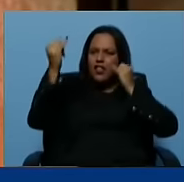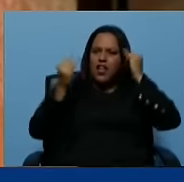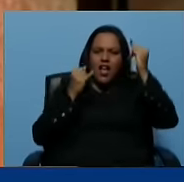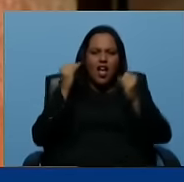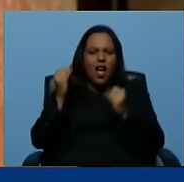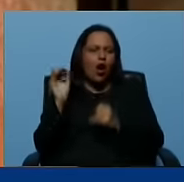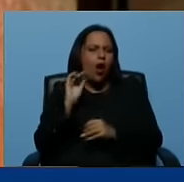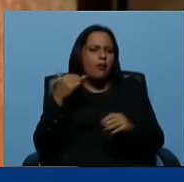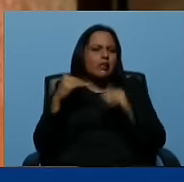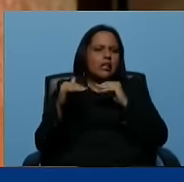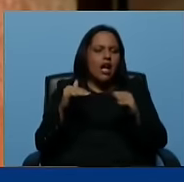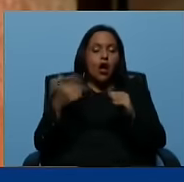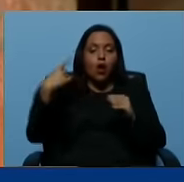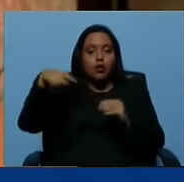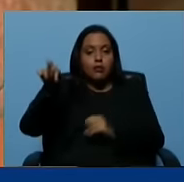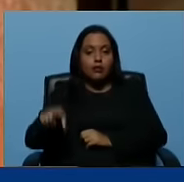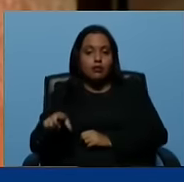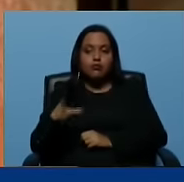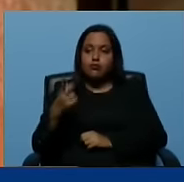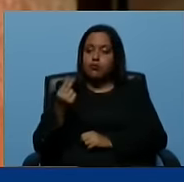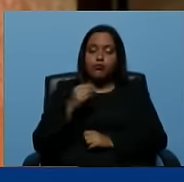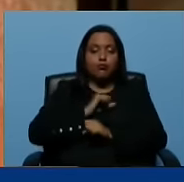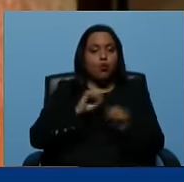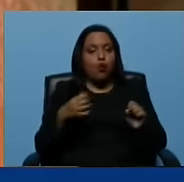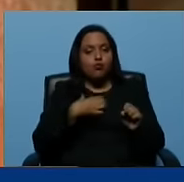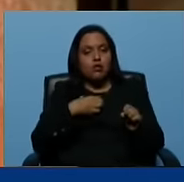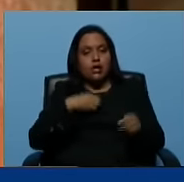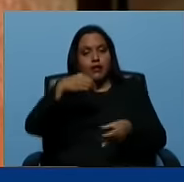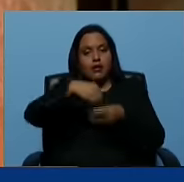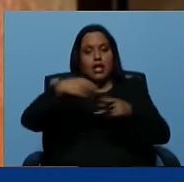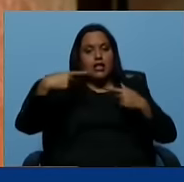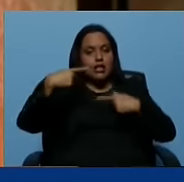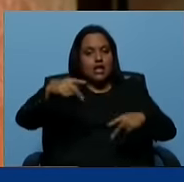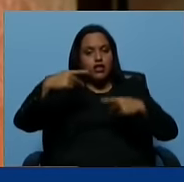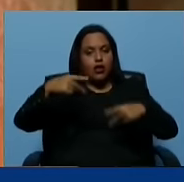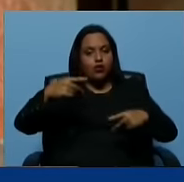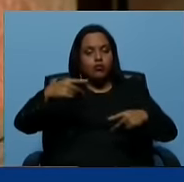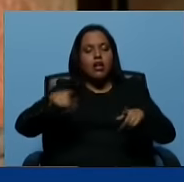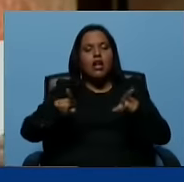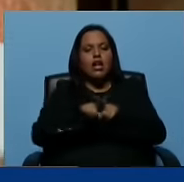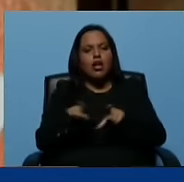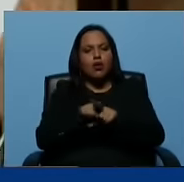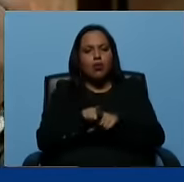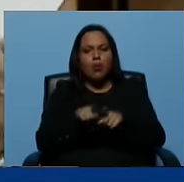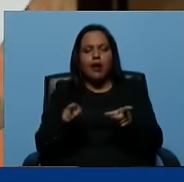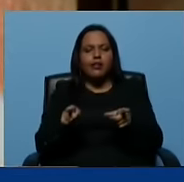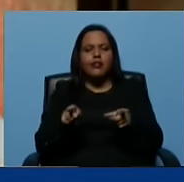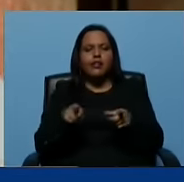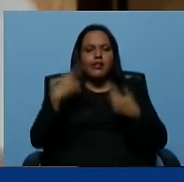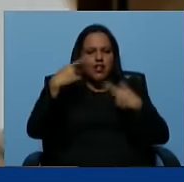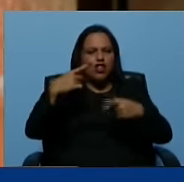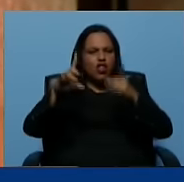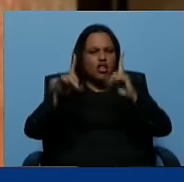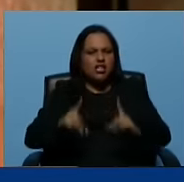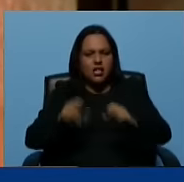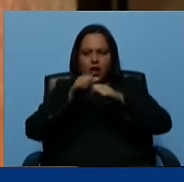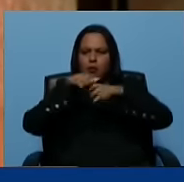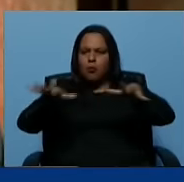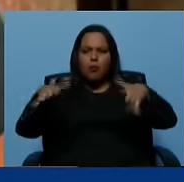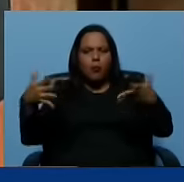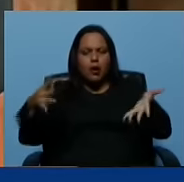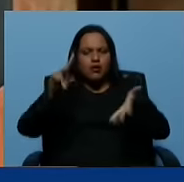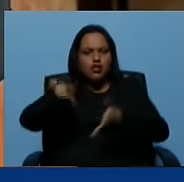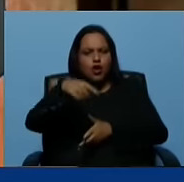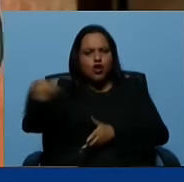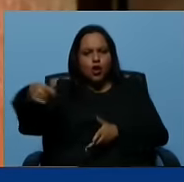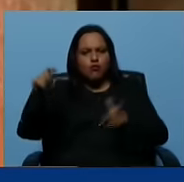unos contenidos con otras personas. Eso es casi imposible en TikTok. Es el algoritmo el que decide lo que tú vas a ver y cuándo lo vas a ver.